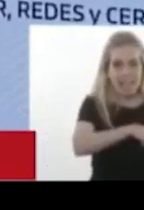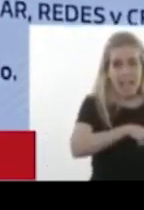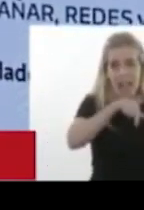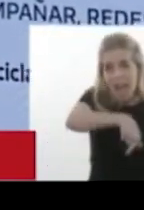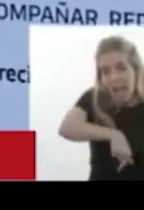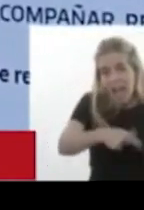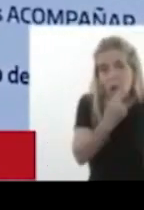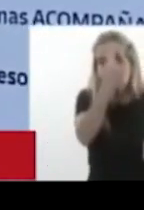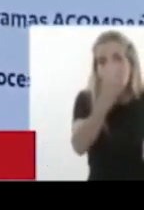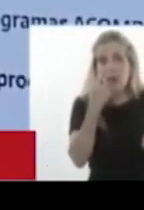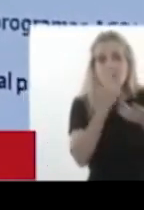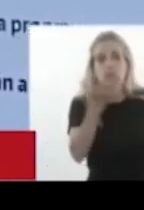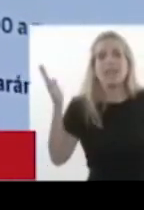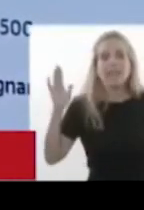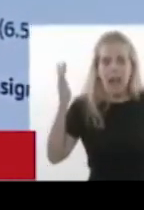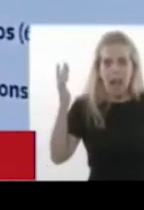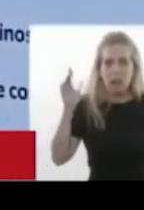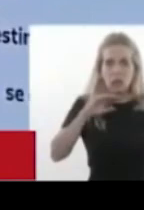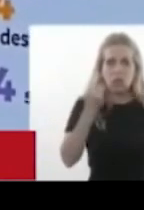Que nos van a dar 700.000